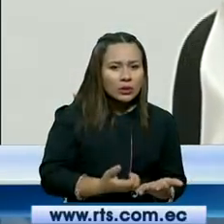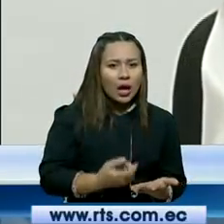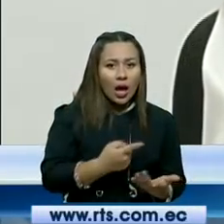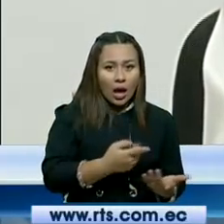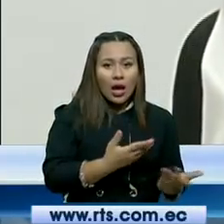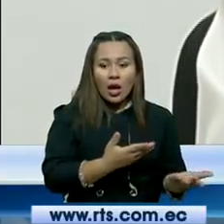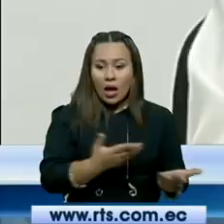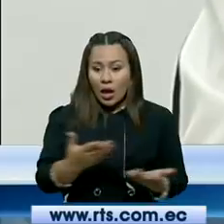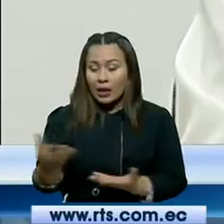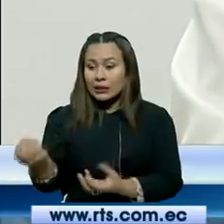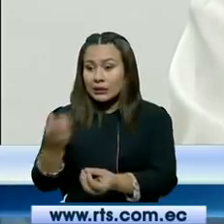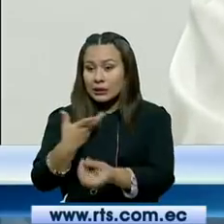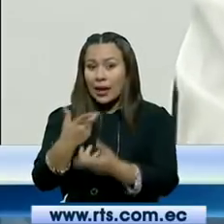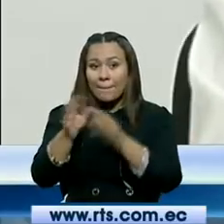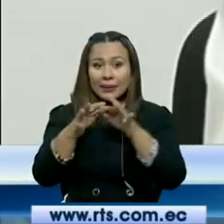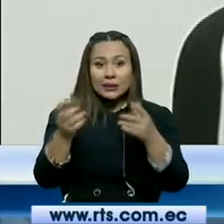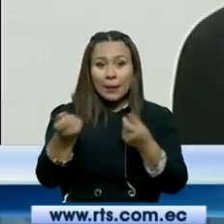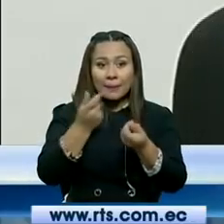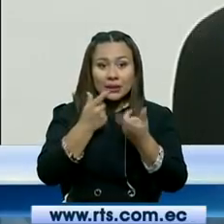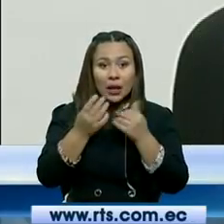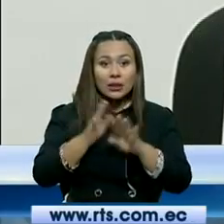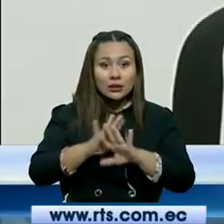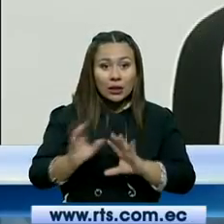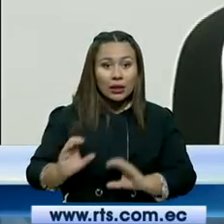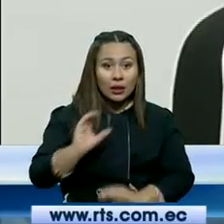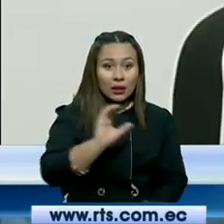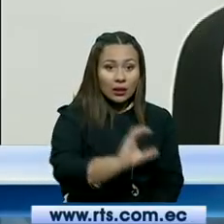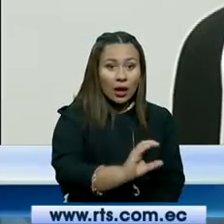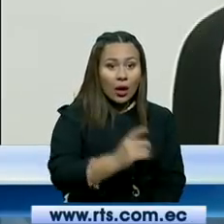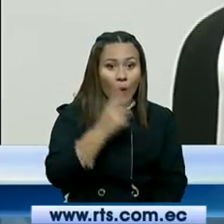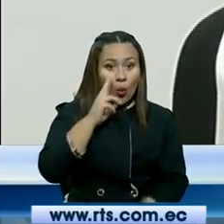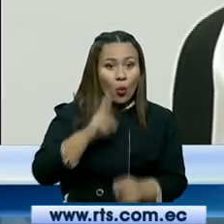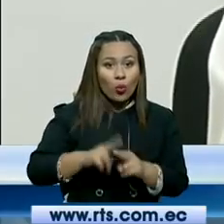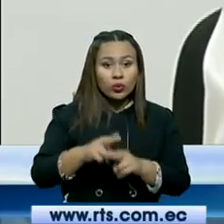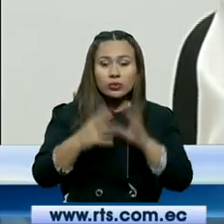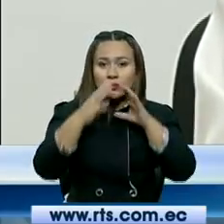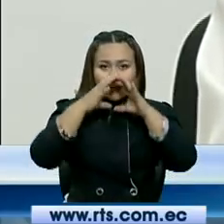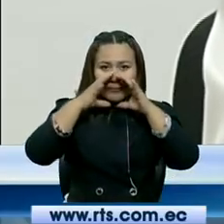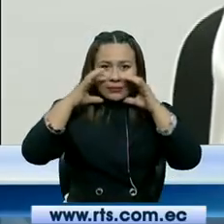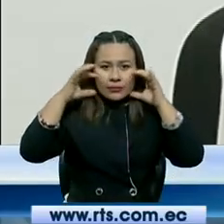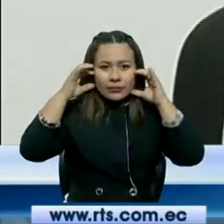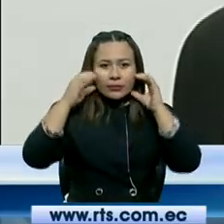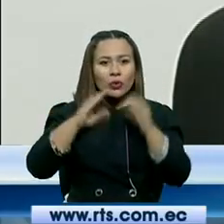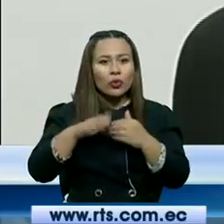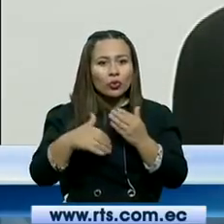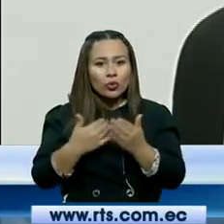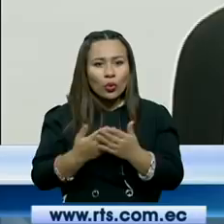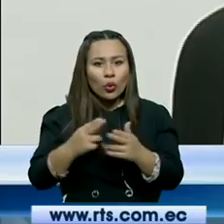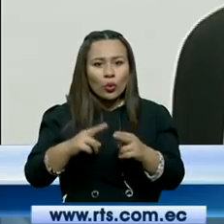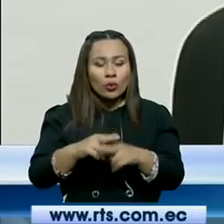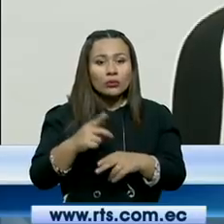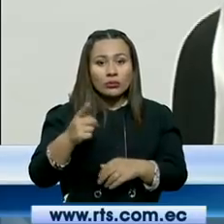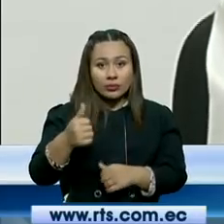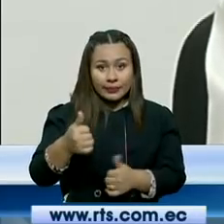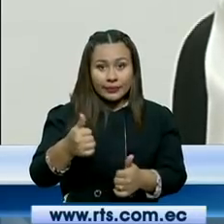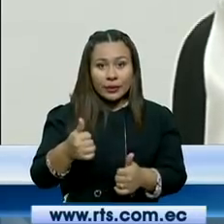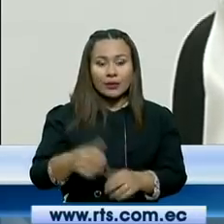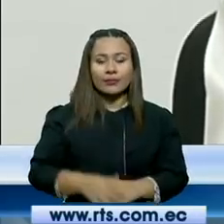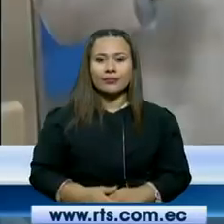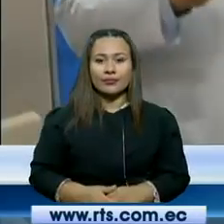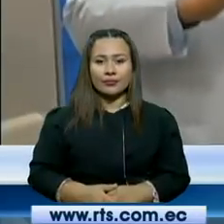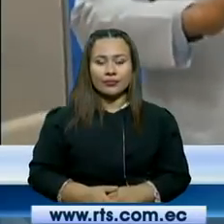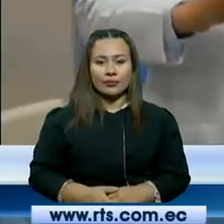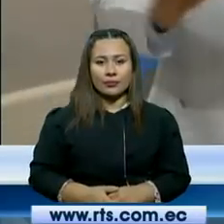sus necesidades, están recibiendo el manejo por parte de los profesionales y por parte del personal administrativo que corresponde, y lo he podido